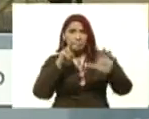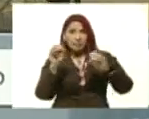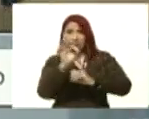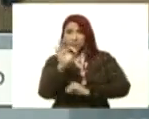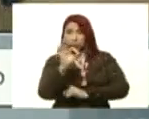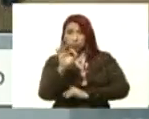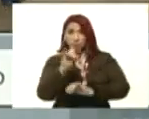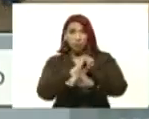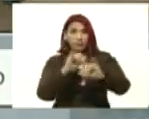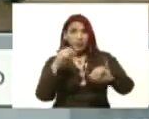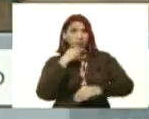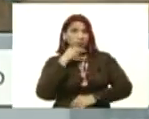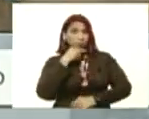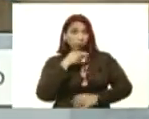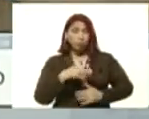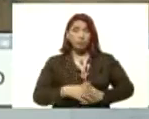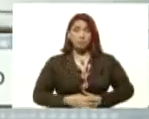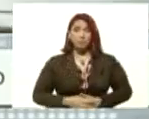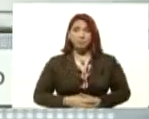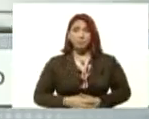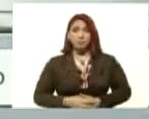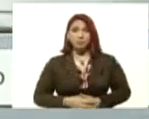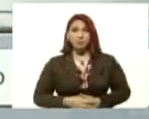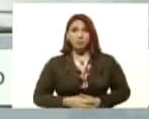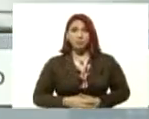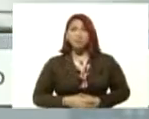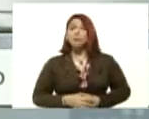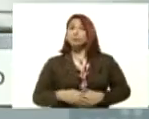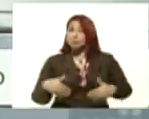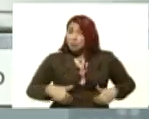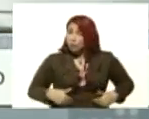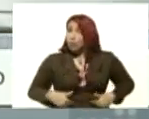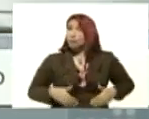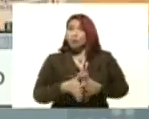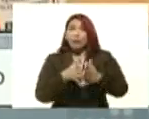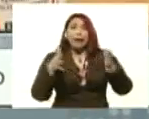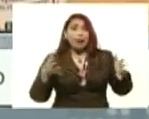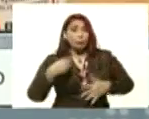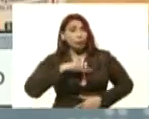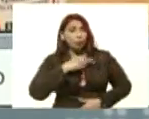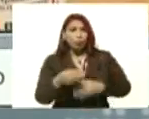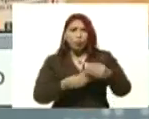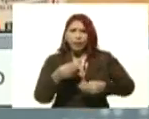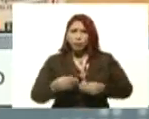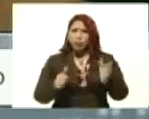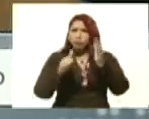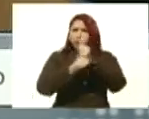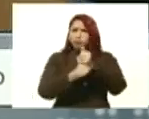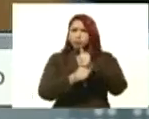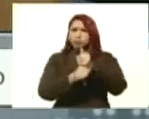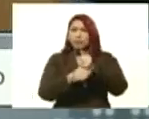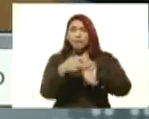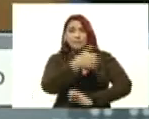70% finalizando octubre. ¿Qué esfuerzo tan grande hemos hecho para conseguir las vacunas?